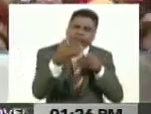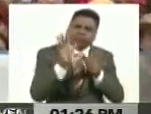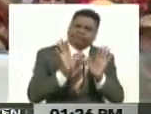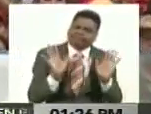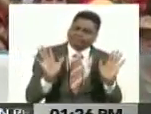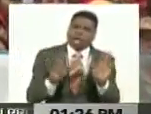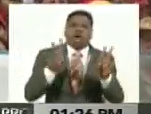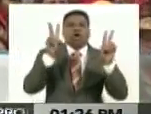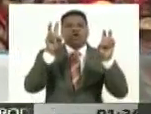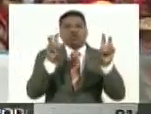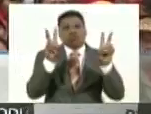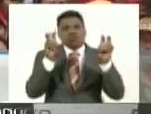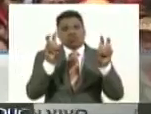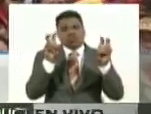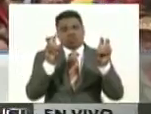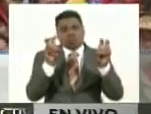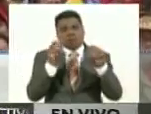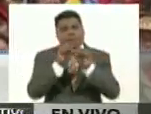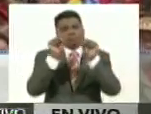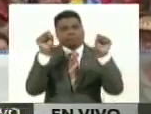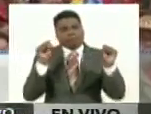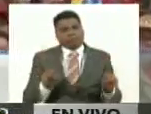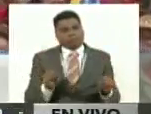Vendrán nuevas situaciones.